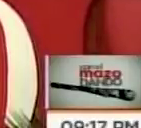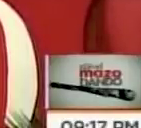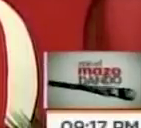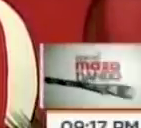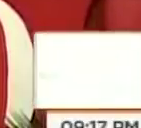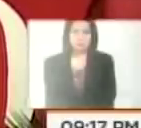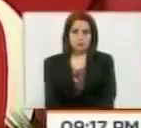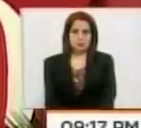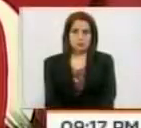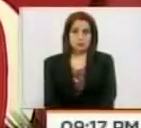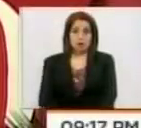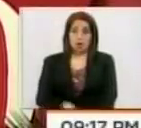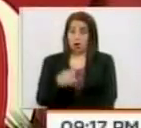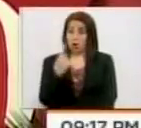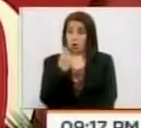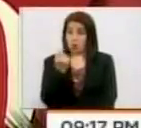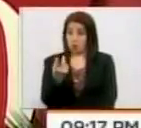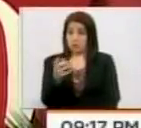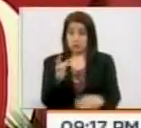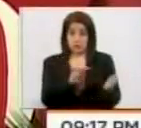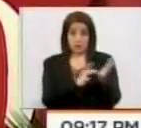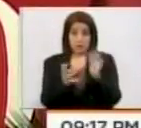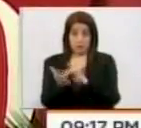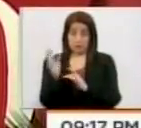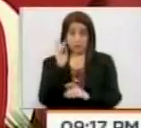de abril. Mira, me dice Teresita.